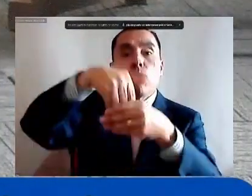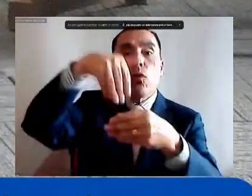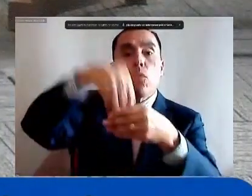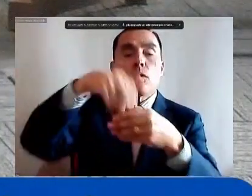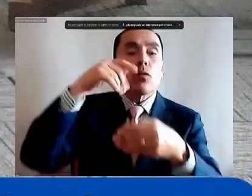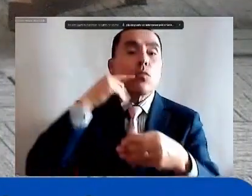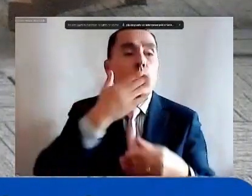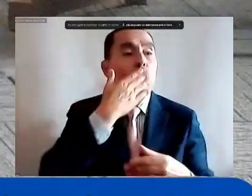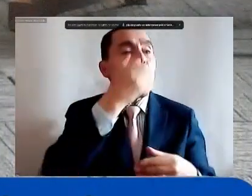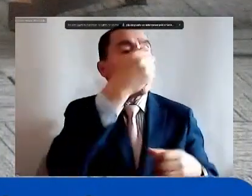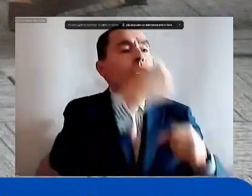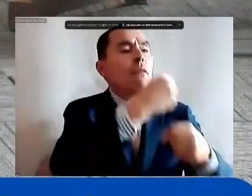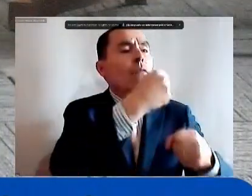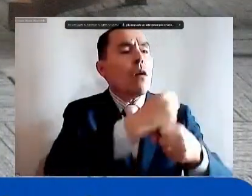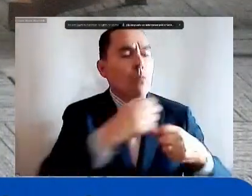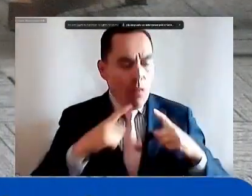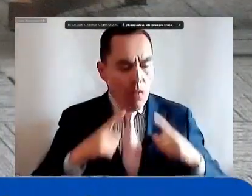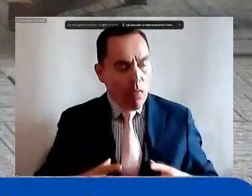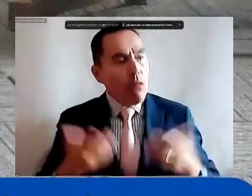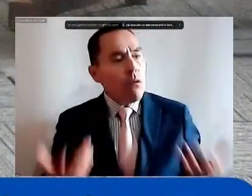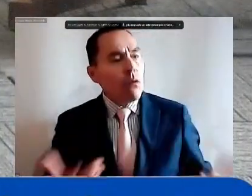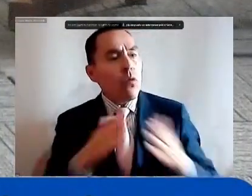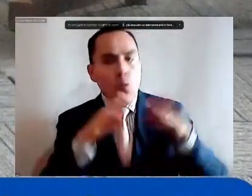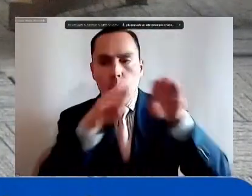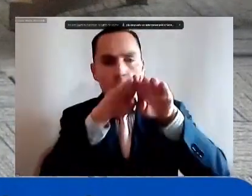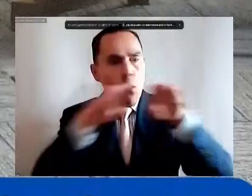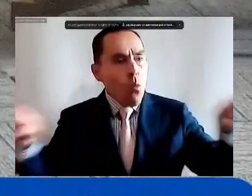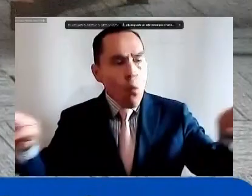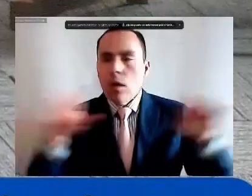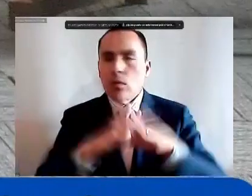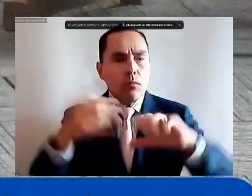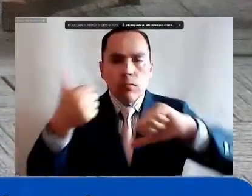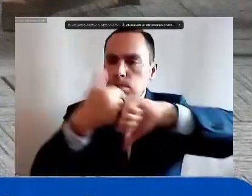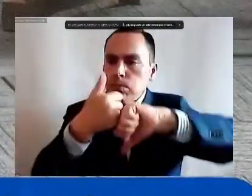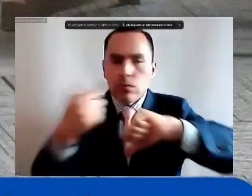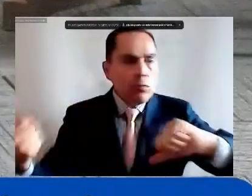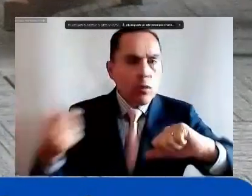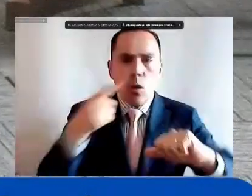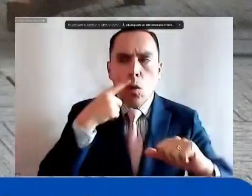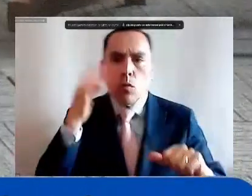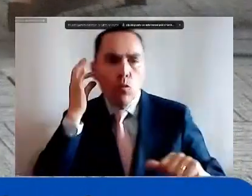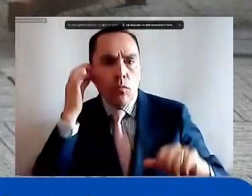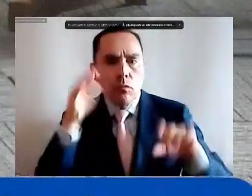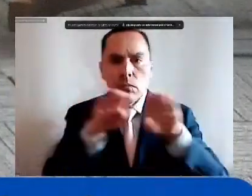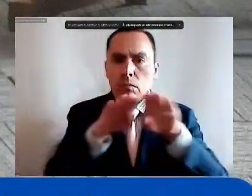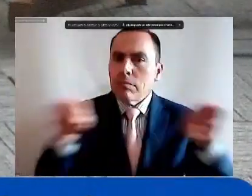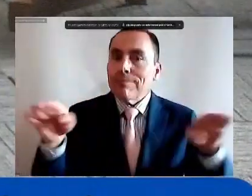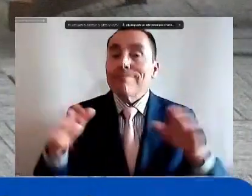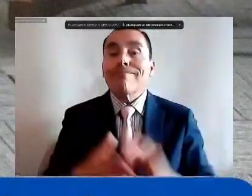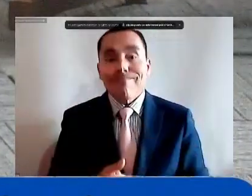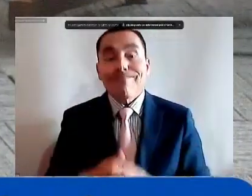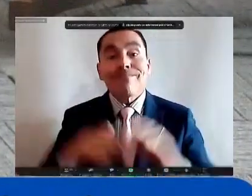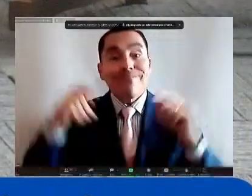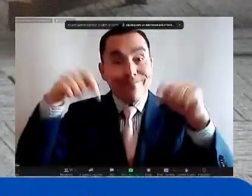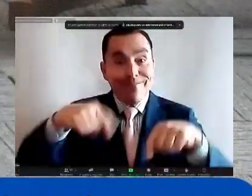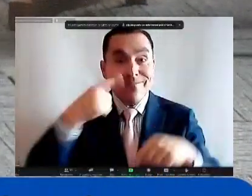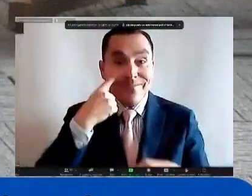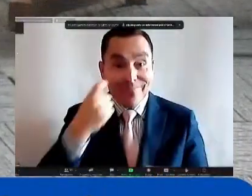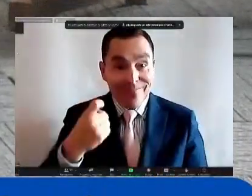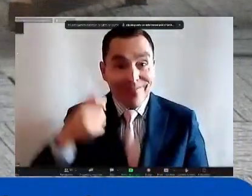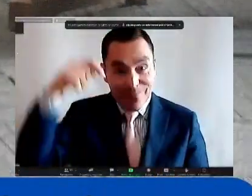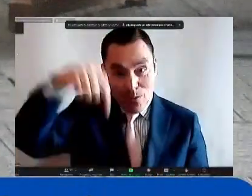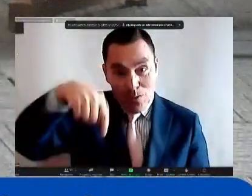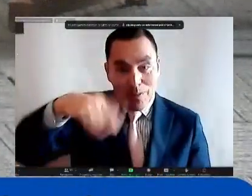de trabajo y la igualdad entre los sexos. Así, la conmemoración de este día tiene su